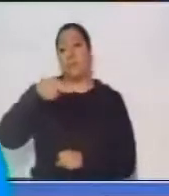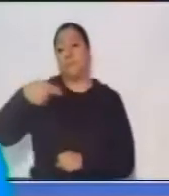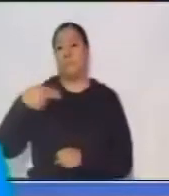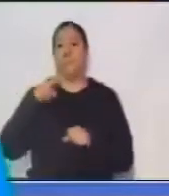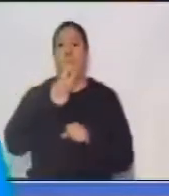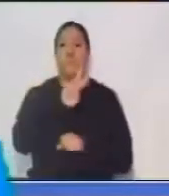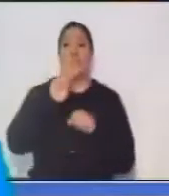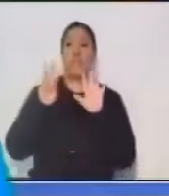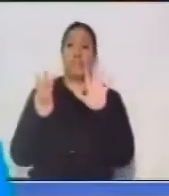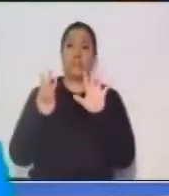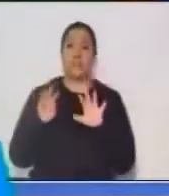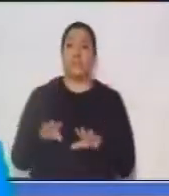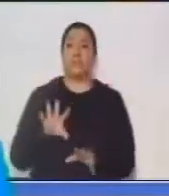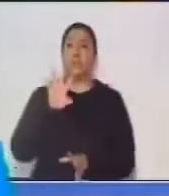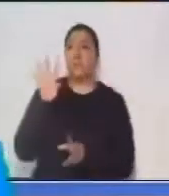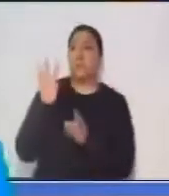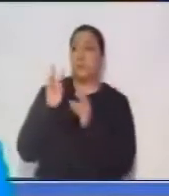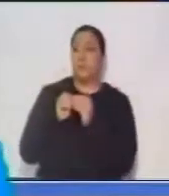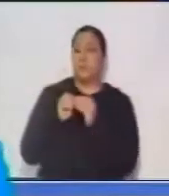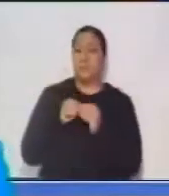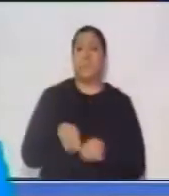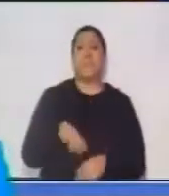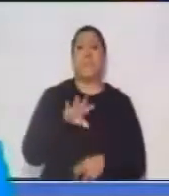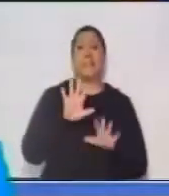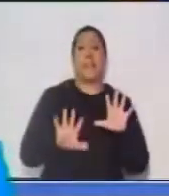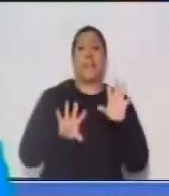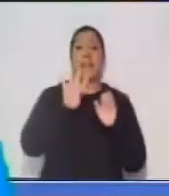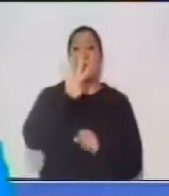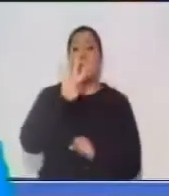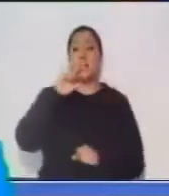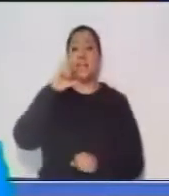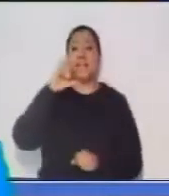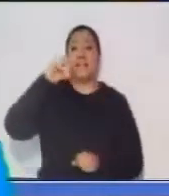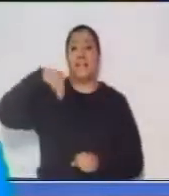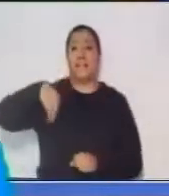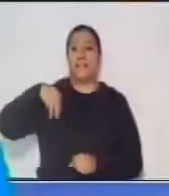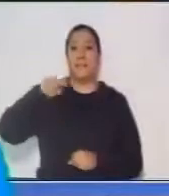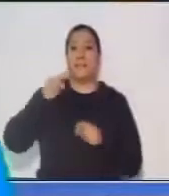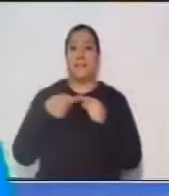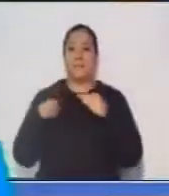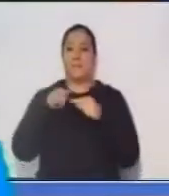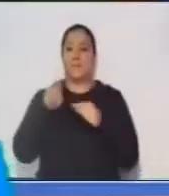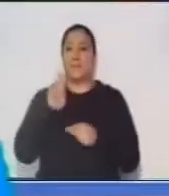14 centímetros cuadrados. Bien,